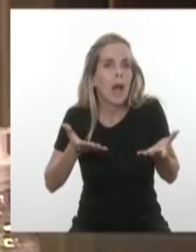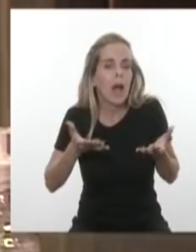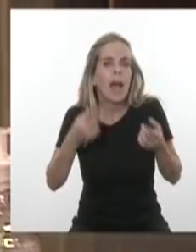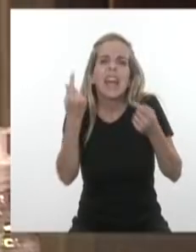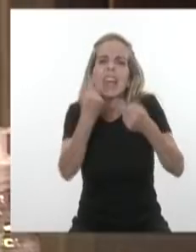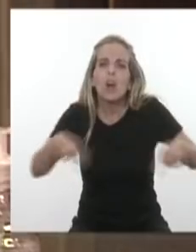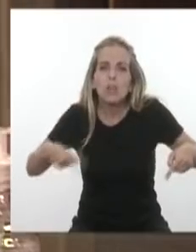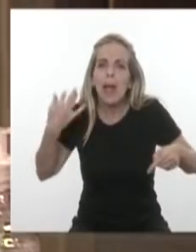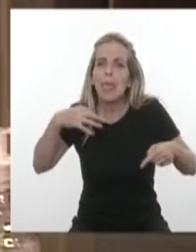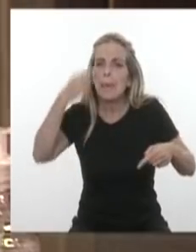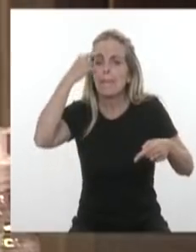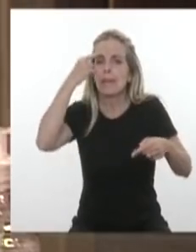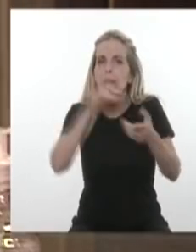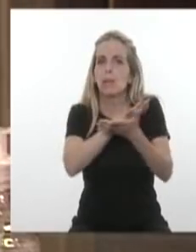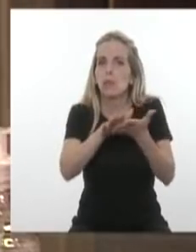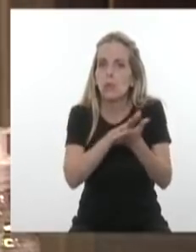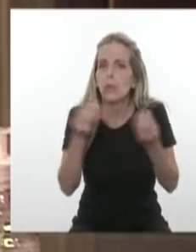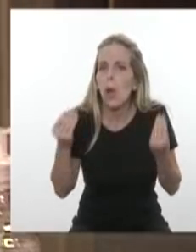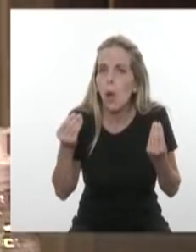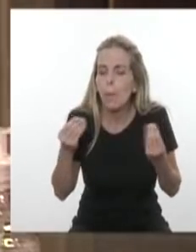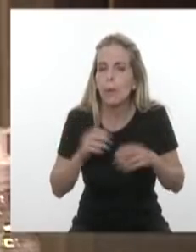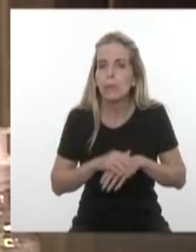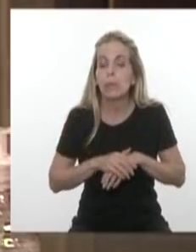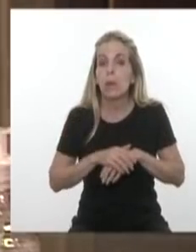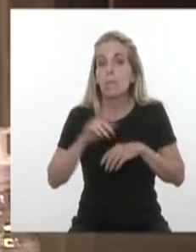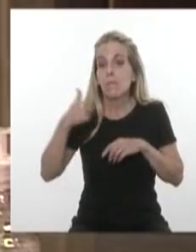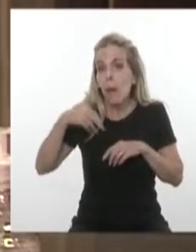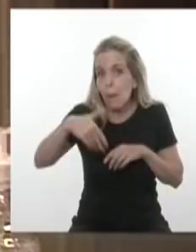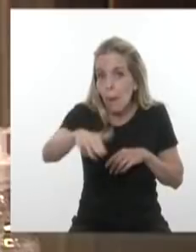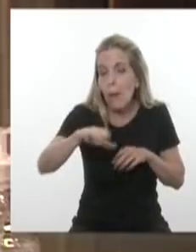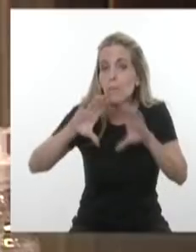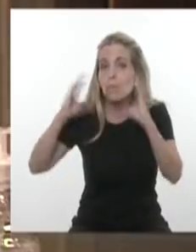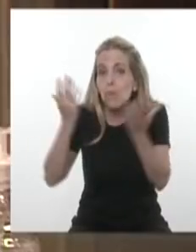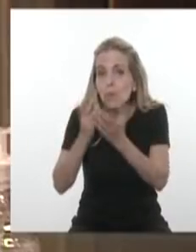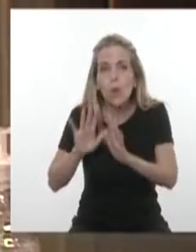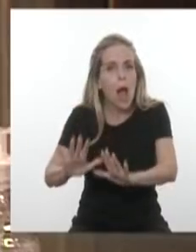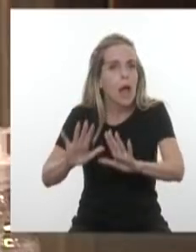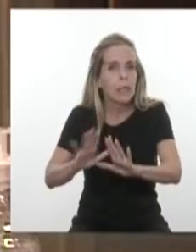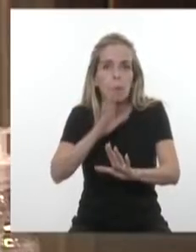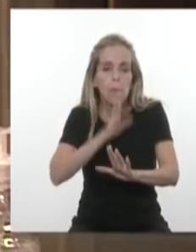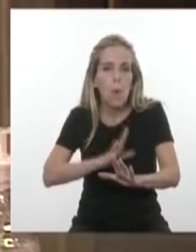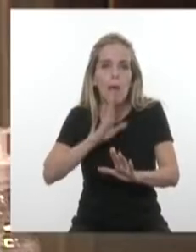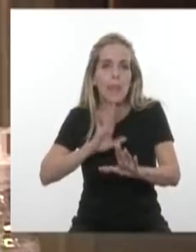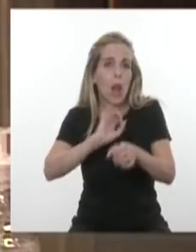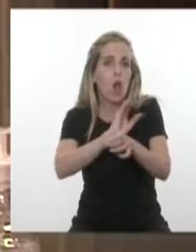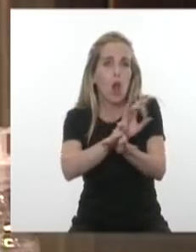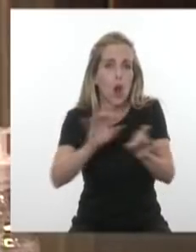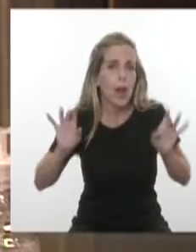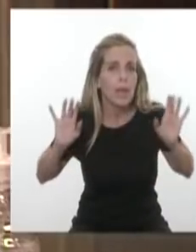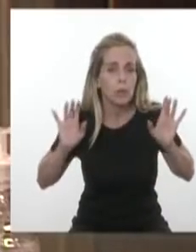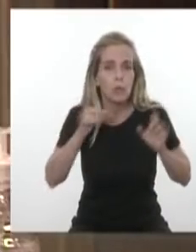abordarlas el mundo va a tener que convivir con la pandemia también nosotros